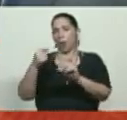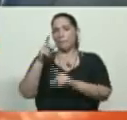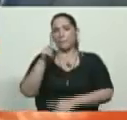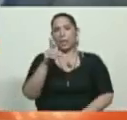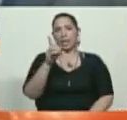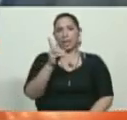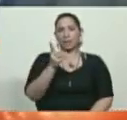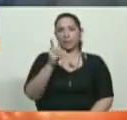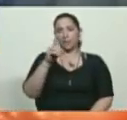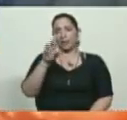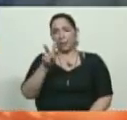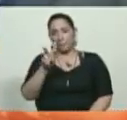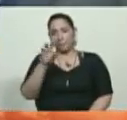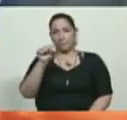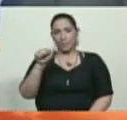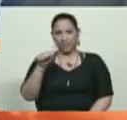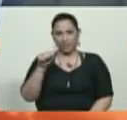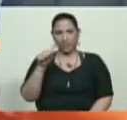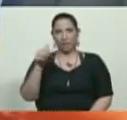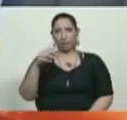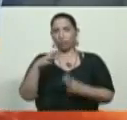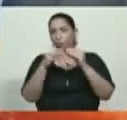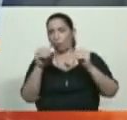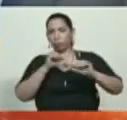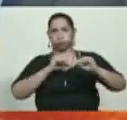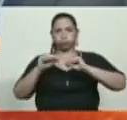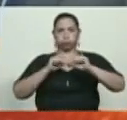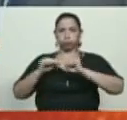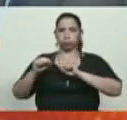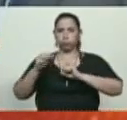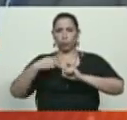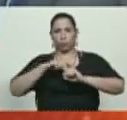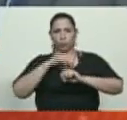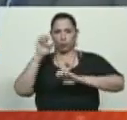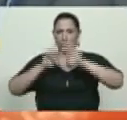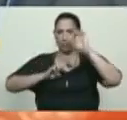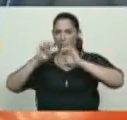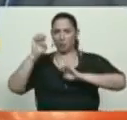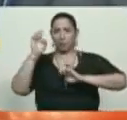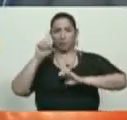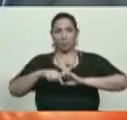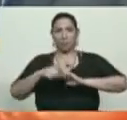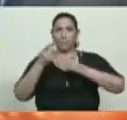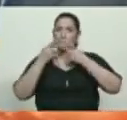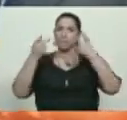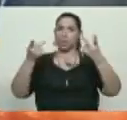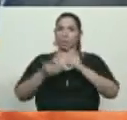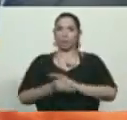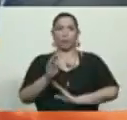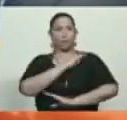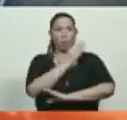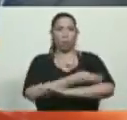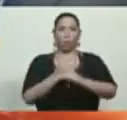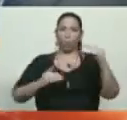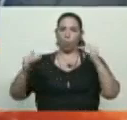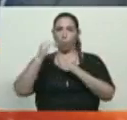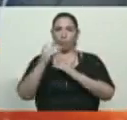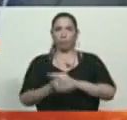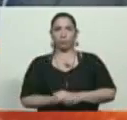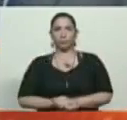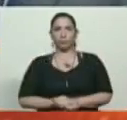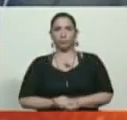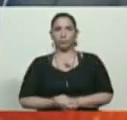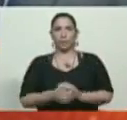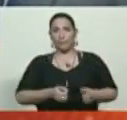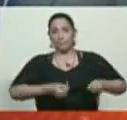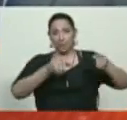opciones estamos evaluándolas, entre ellas la declaratoria de fuerza mayor con el